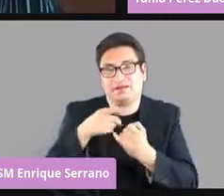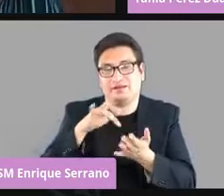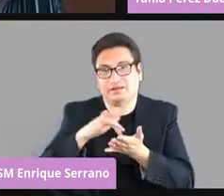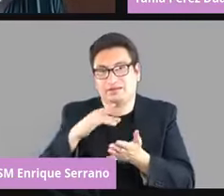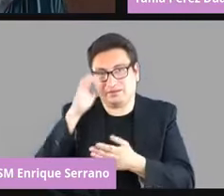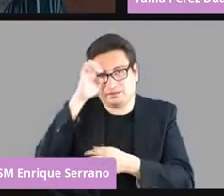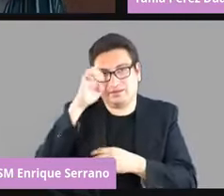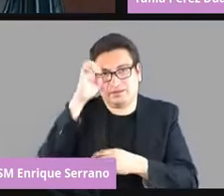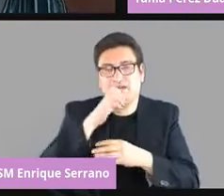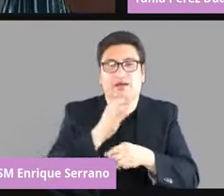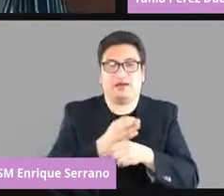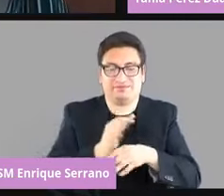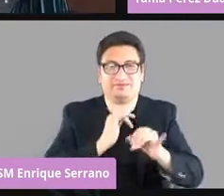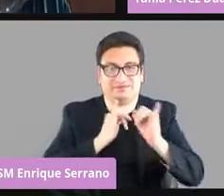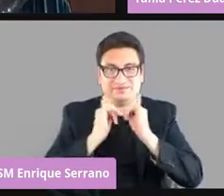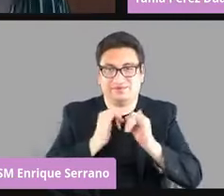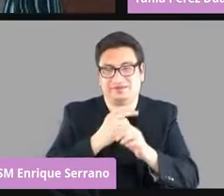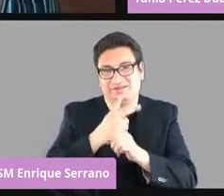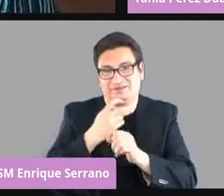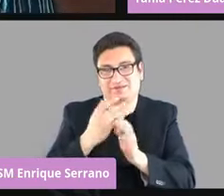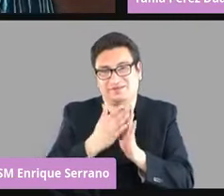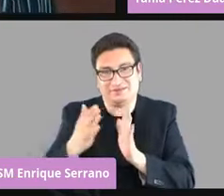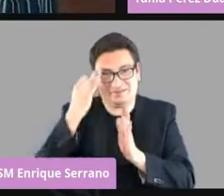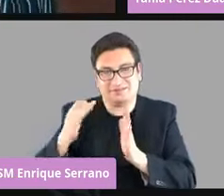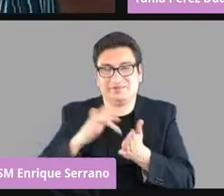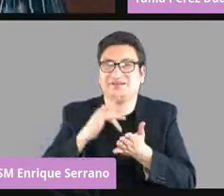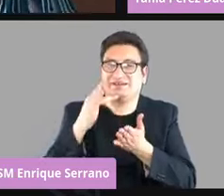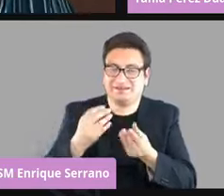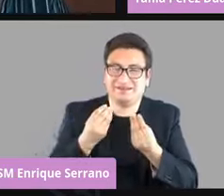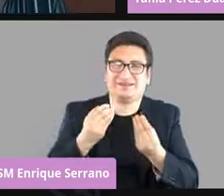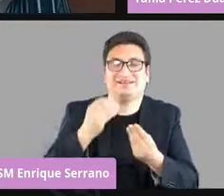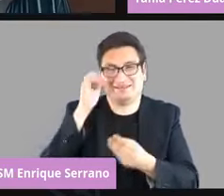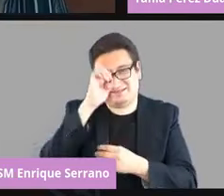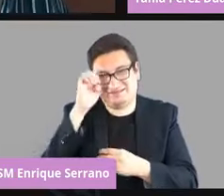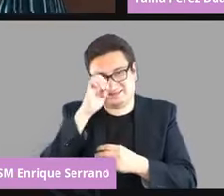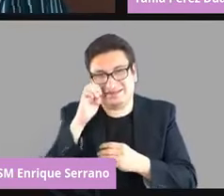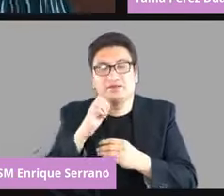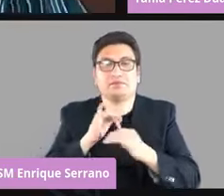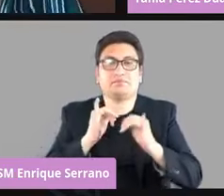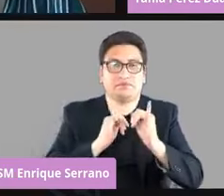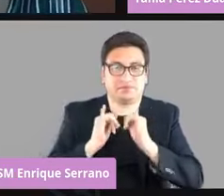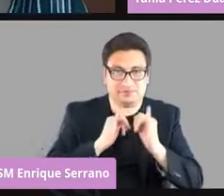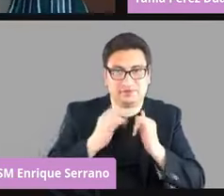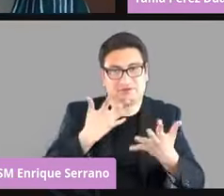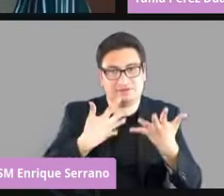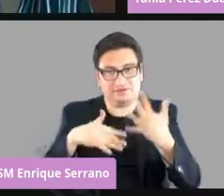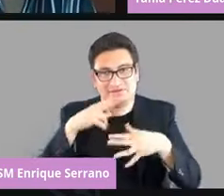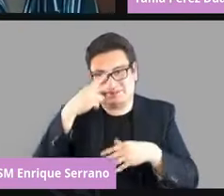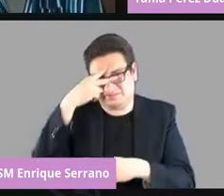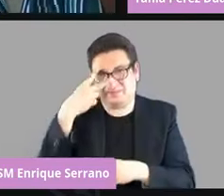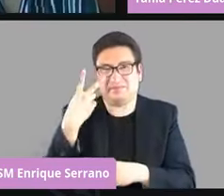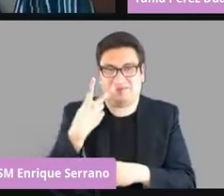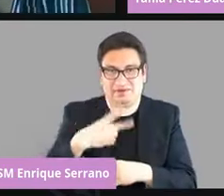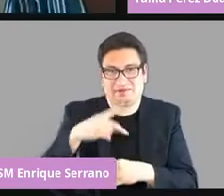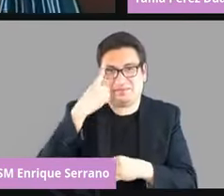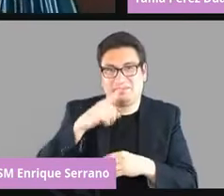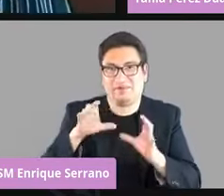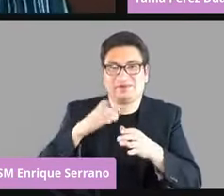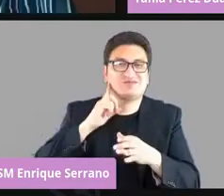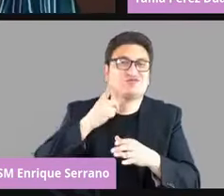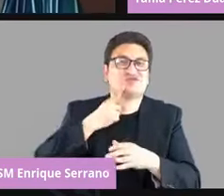está interpretando en este segundo bloque. Muchísimas gracias, mi querido Enrique, por interpretación en lengua de seña mexicana para la comunidad